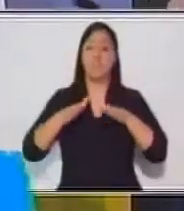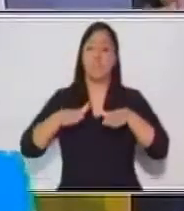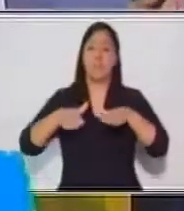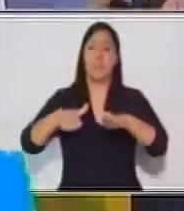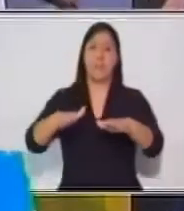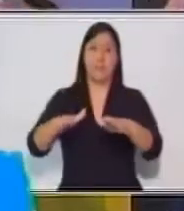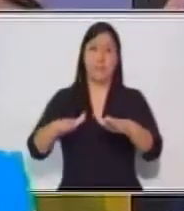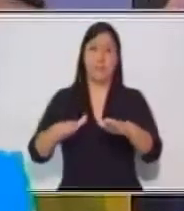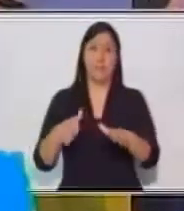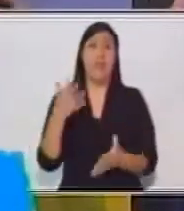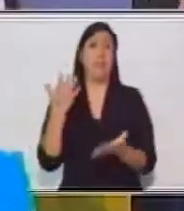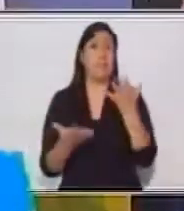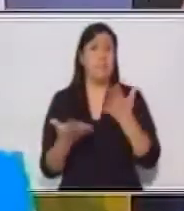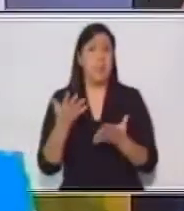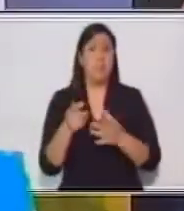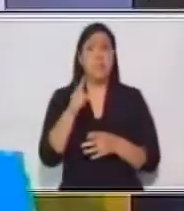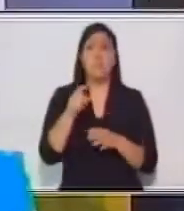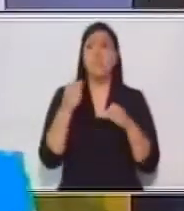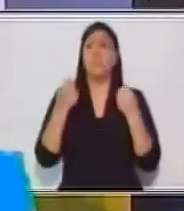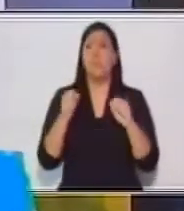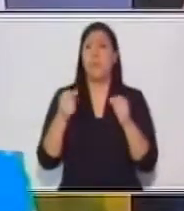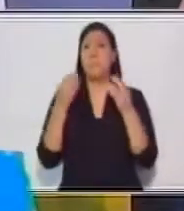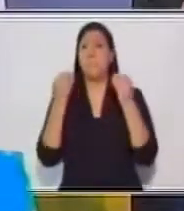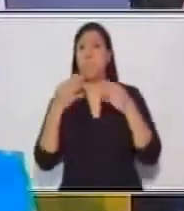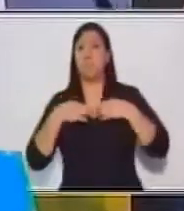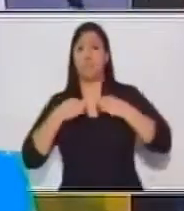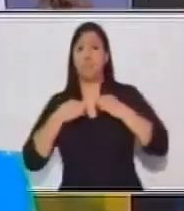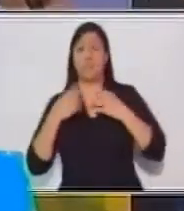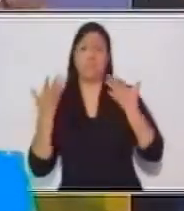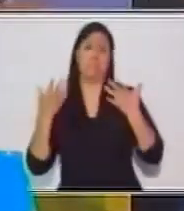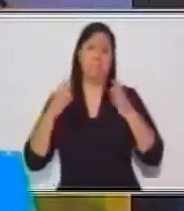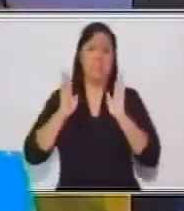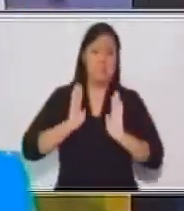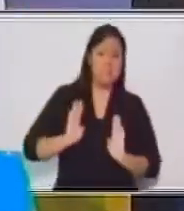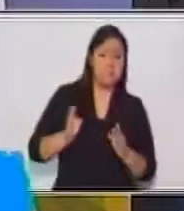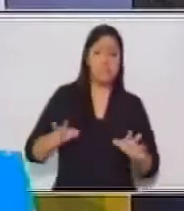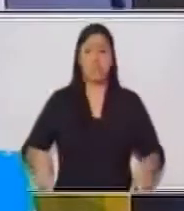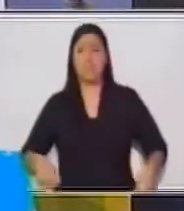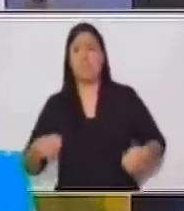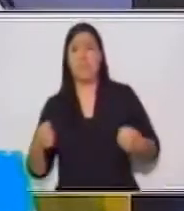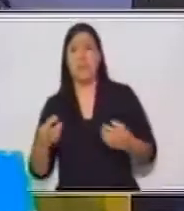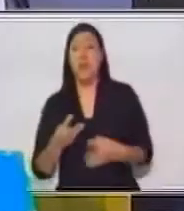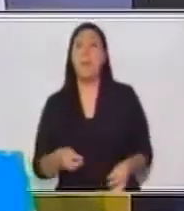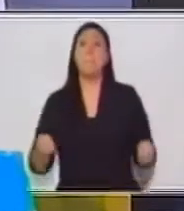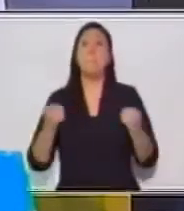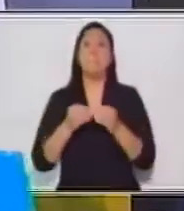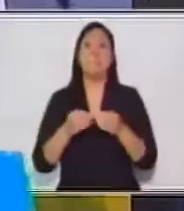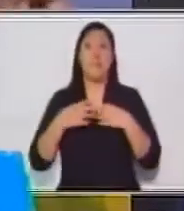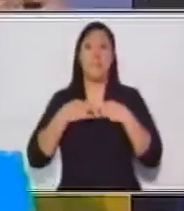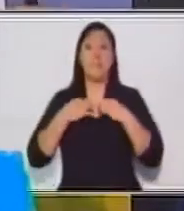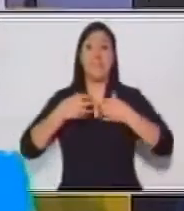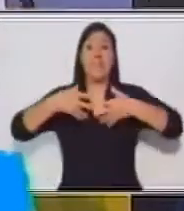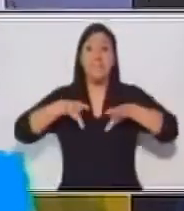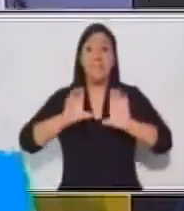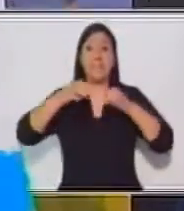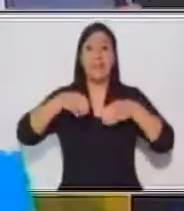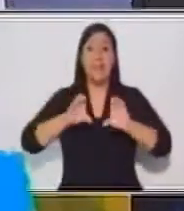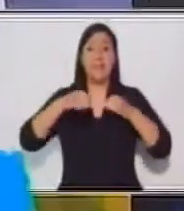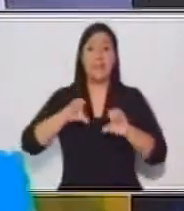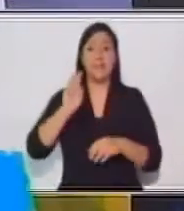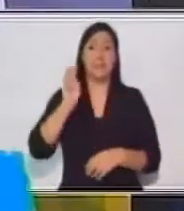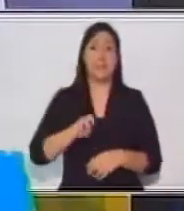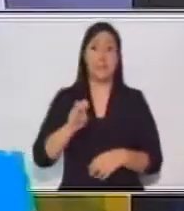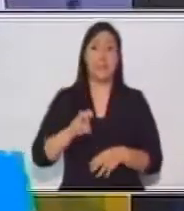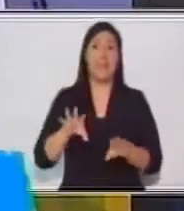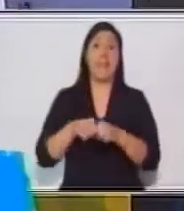elaboras muchas prendas de vestir, vamos a utilizar mucha tela. Más tela a más prendas.